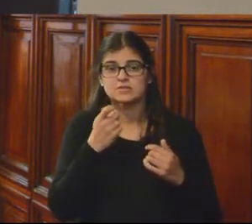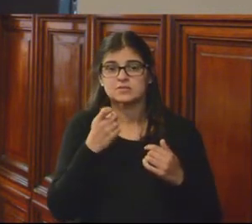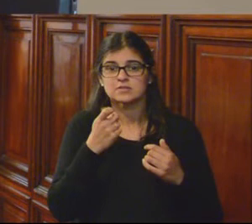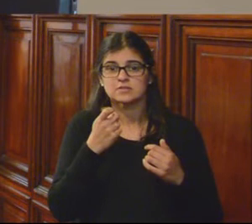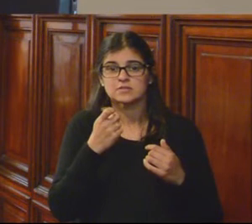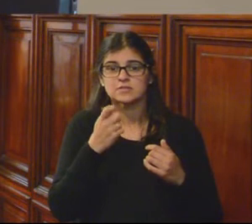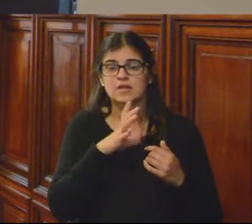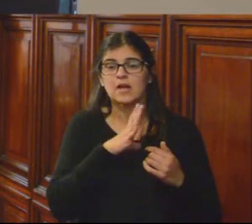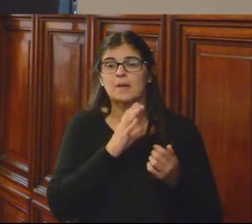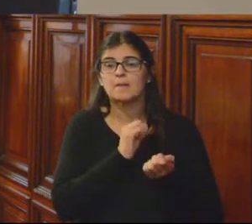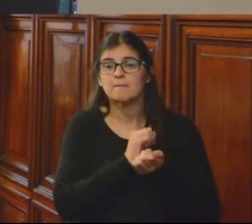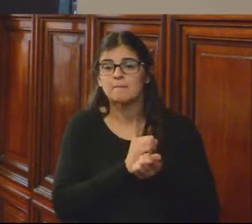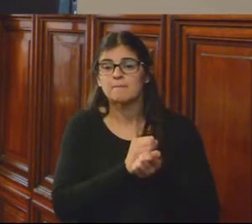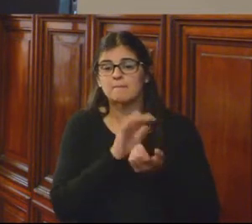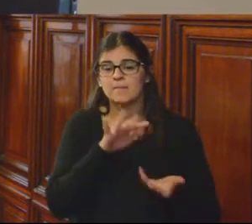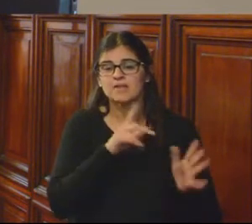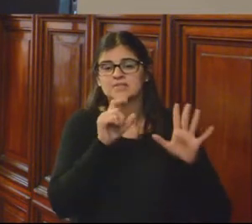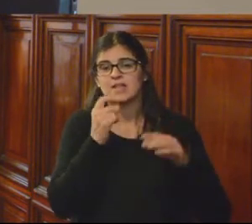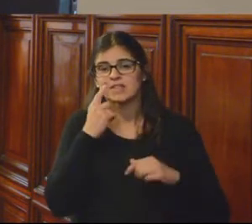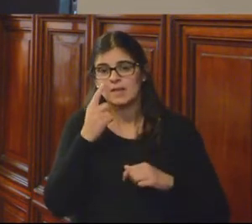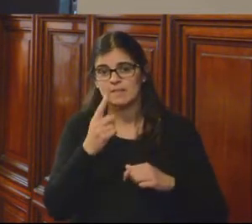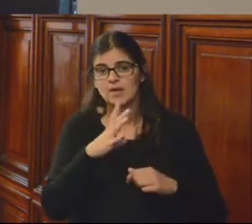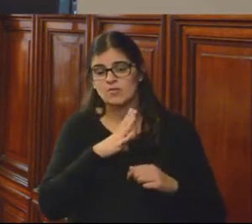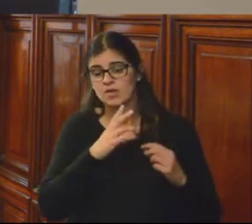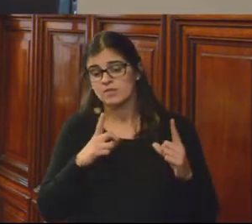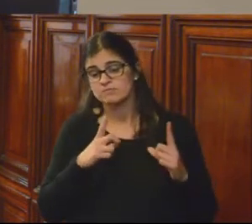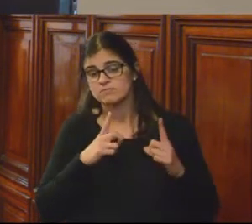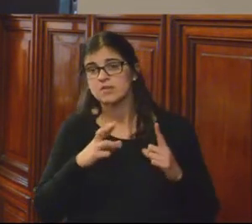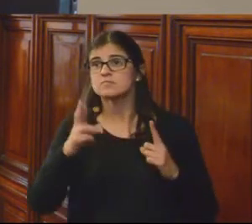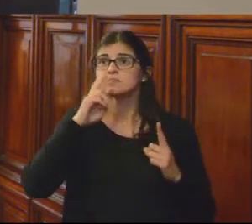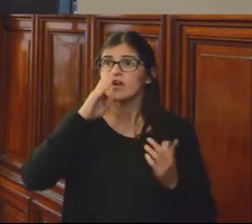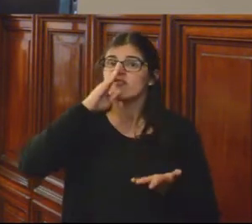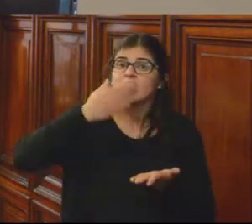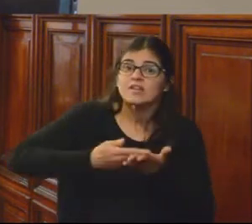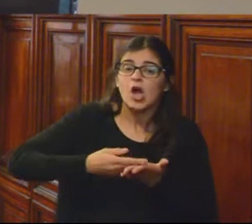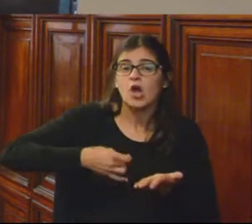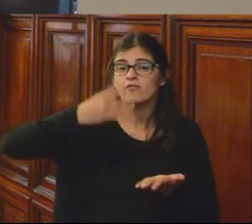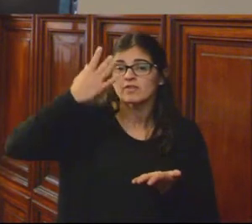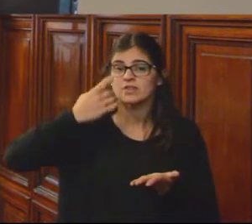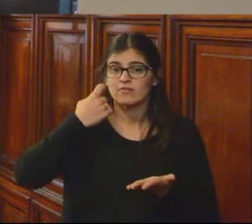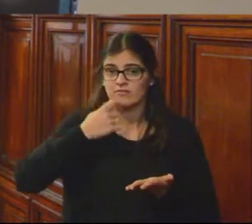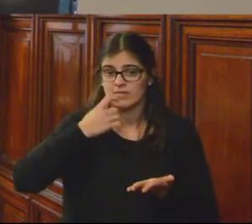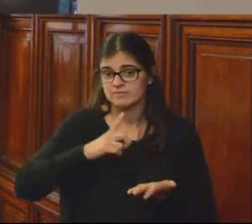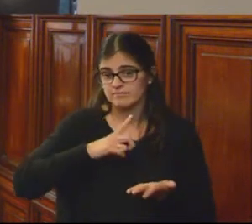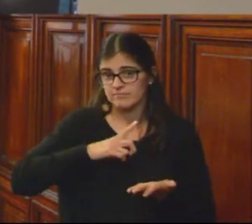7.000 privados de libertad aproximadamente, 70.000 todavía están esperando una sentencia. Ok. Entonces,